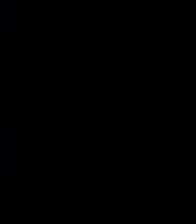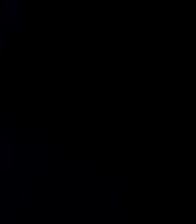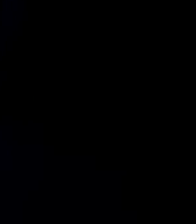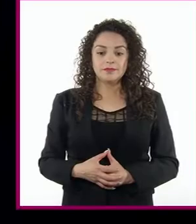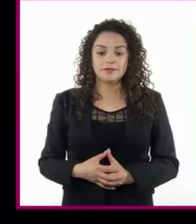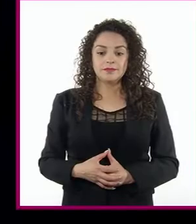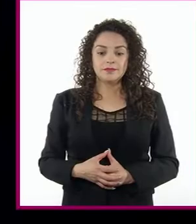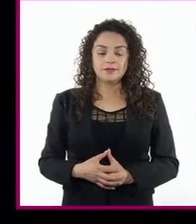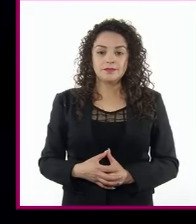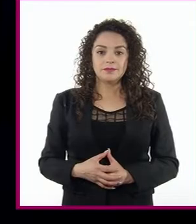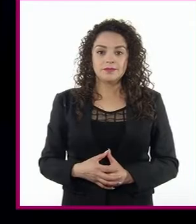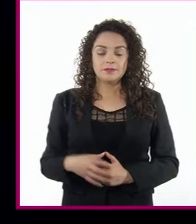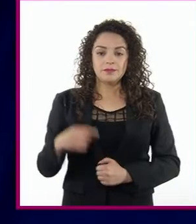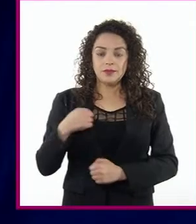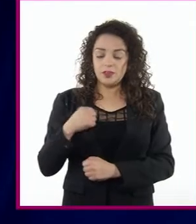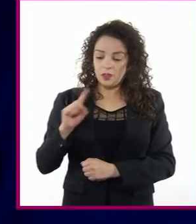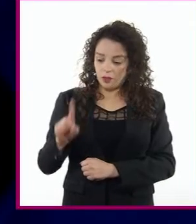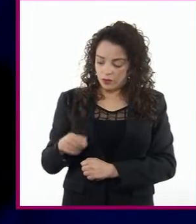¿Ser o no ser?